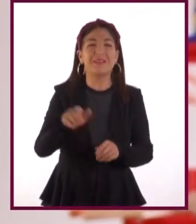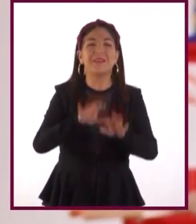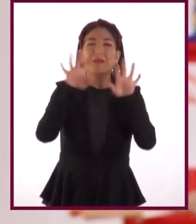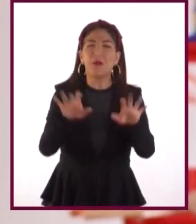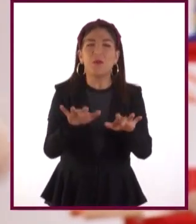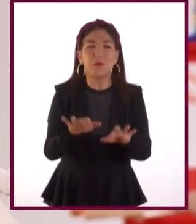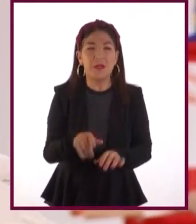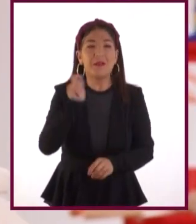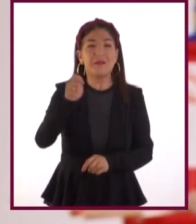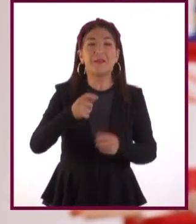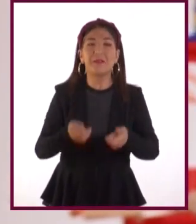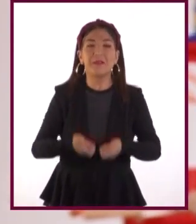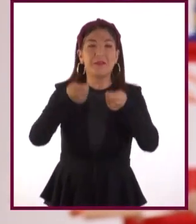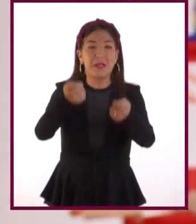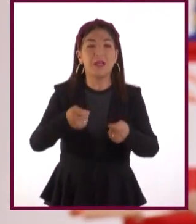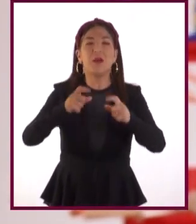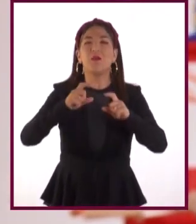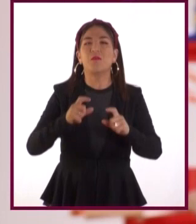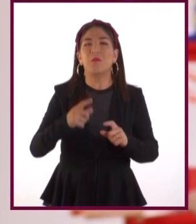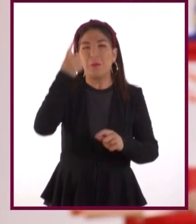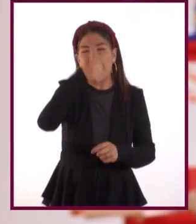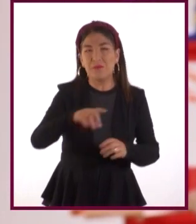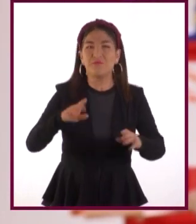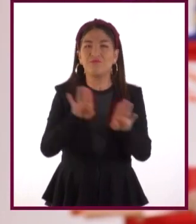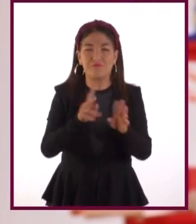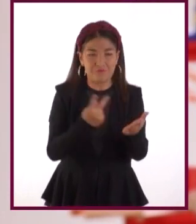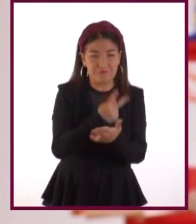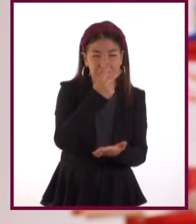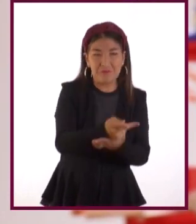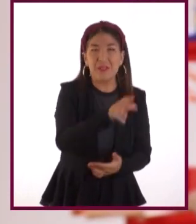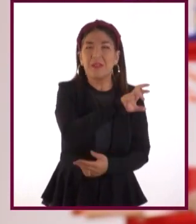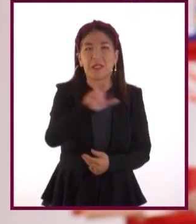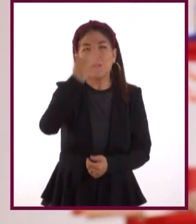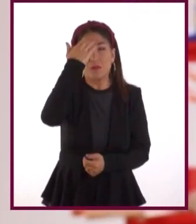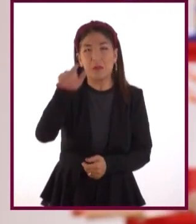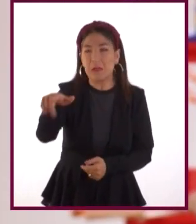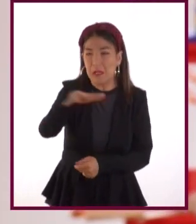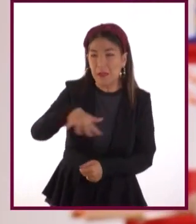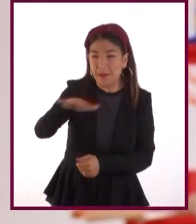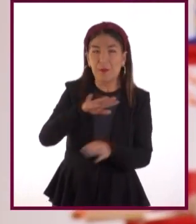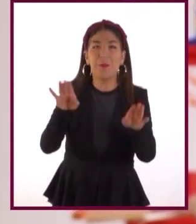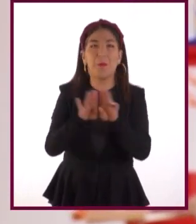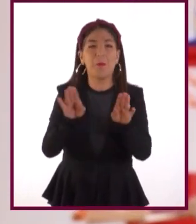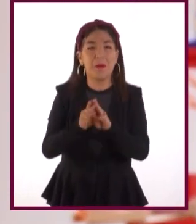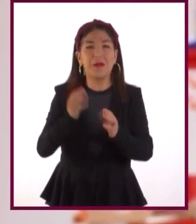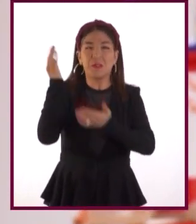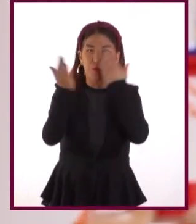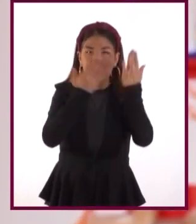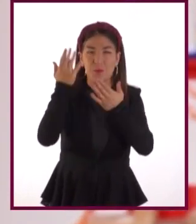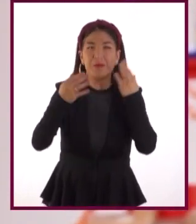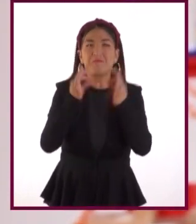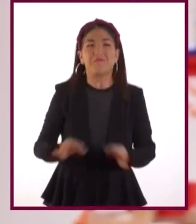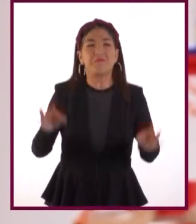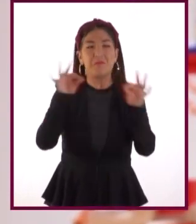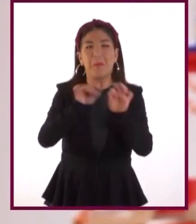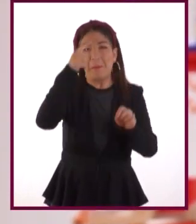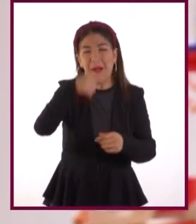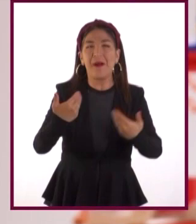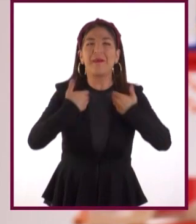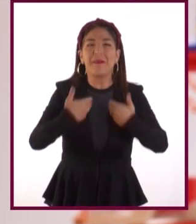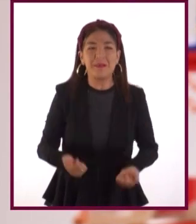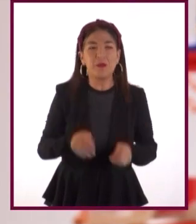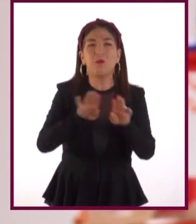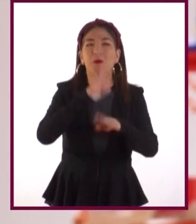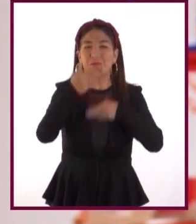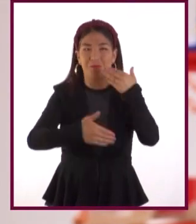Sociedad Británica de Computación, da la medalla Lovelace. Este reconocimiento se le da a individuos que han realizado contribuciones